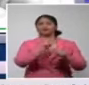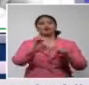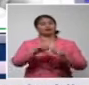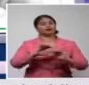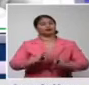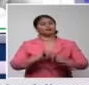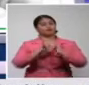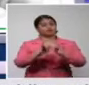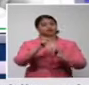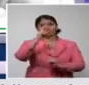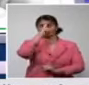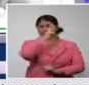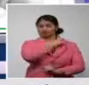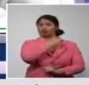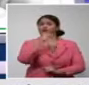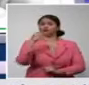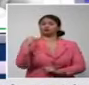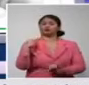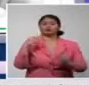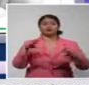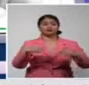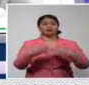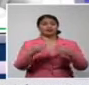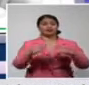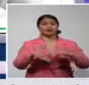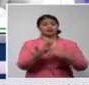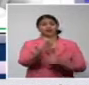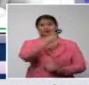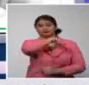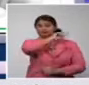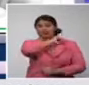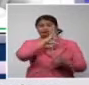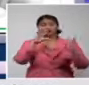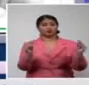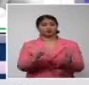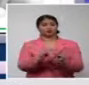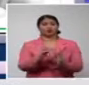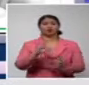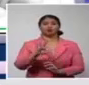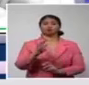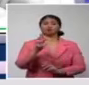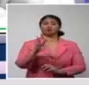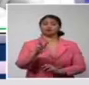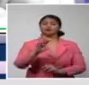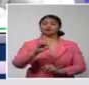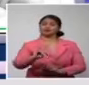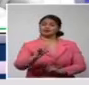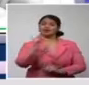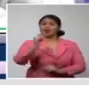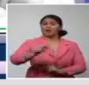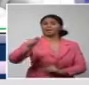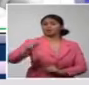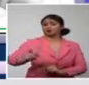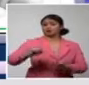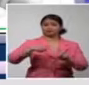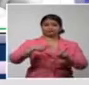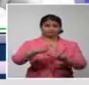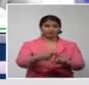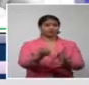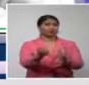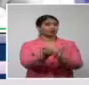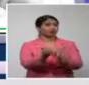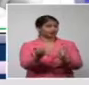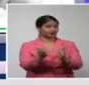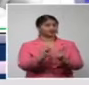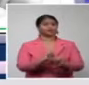doctor Francisco Durán. Al cierre del día de ayer, La Nación reporta 836 nuevos pacientes diagnosticados con la